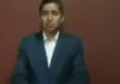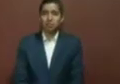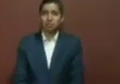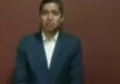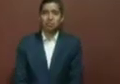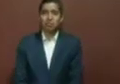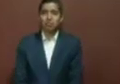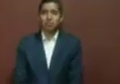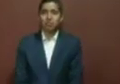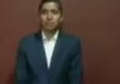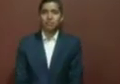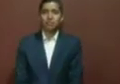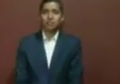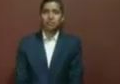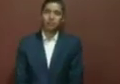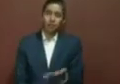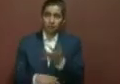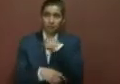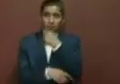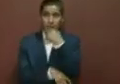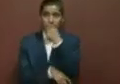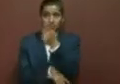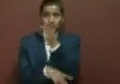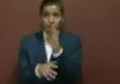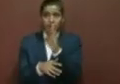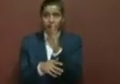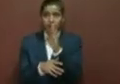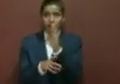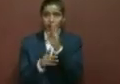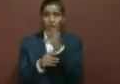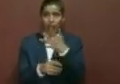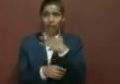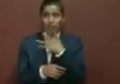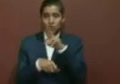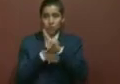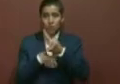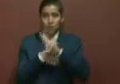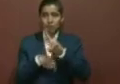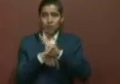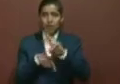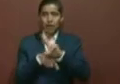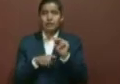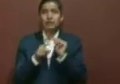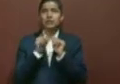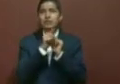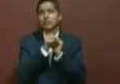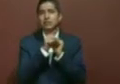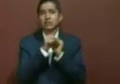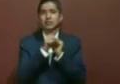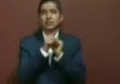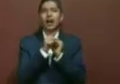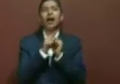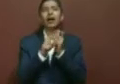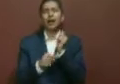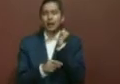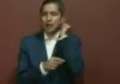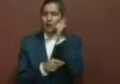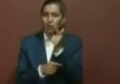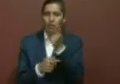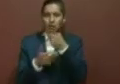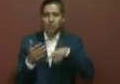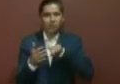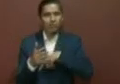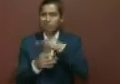primero. Mira, al momento hay en Uruapan se han venido dando algunas cancelaciones, pero